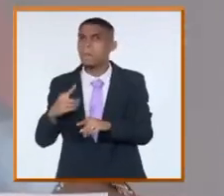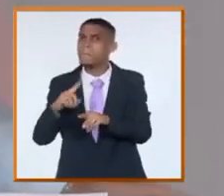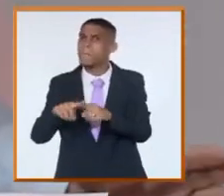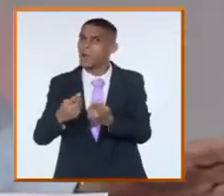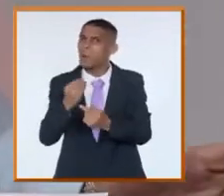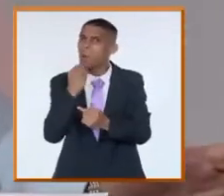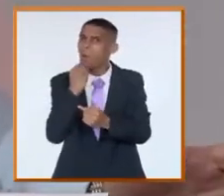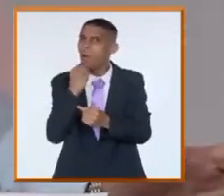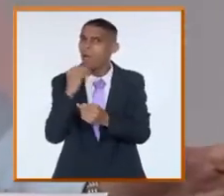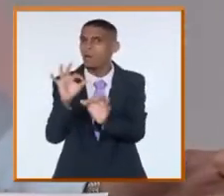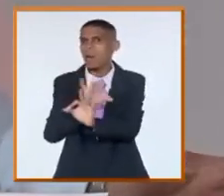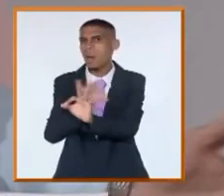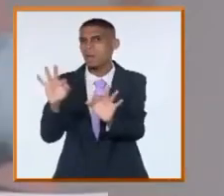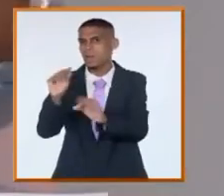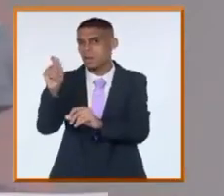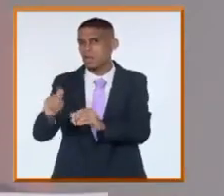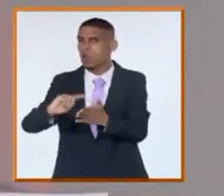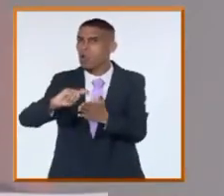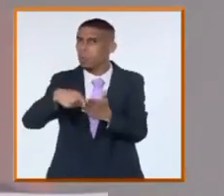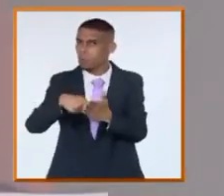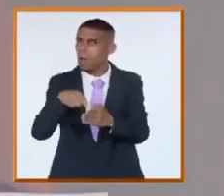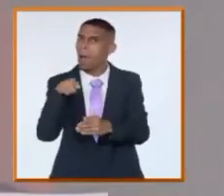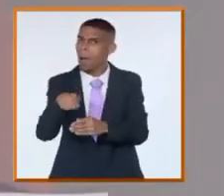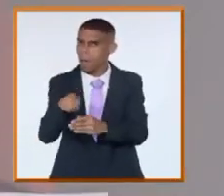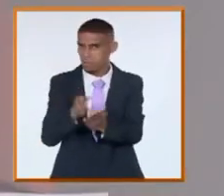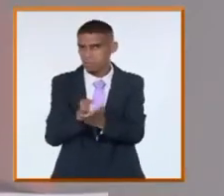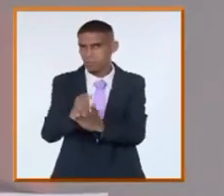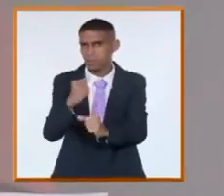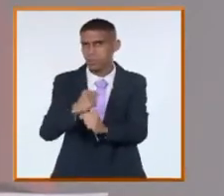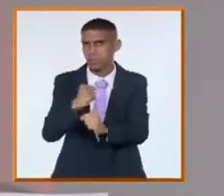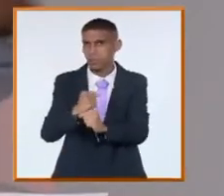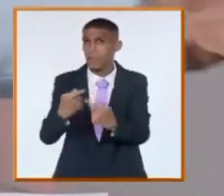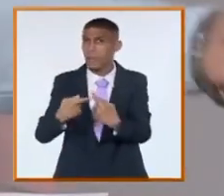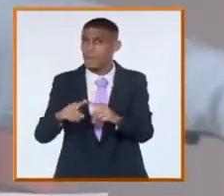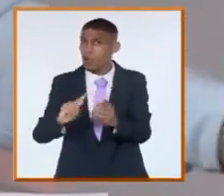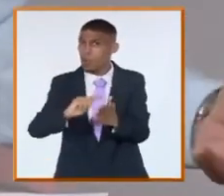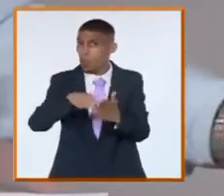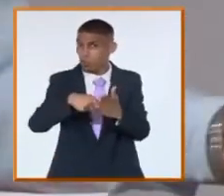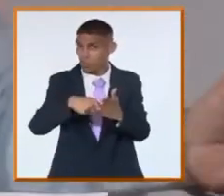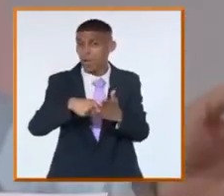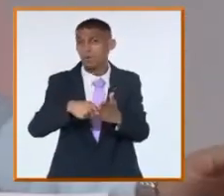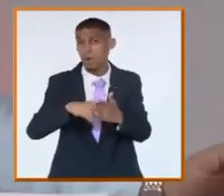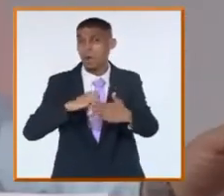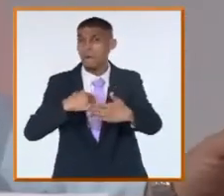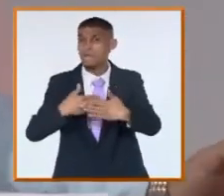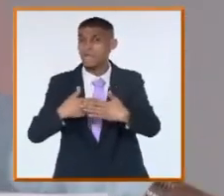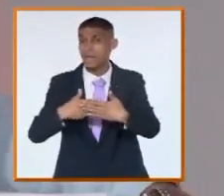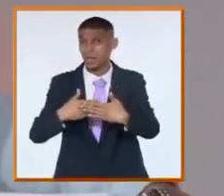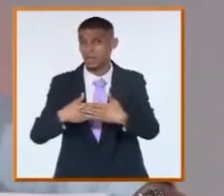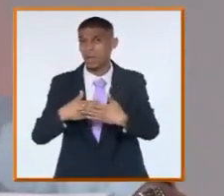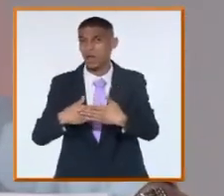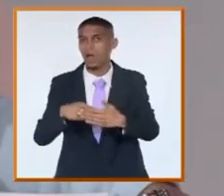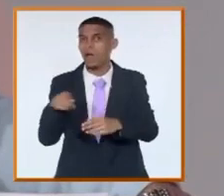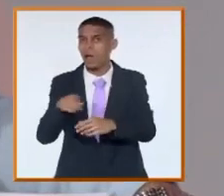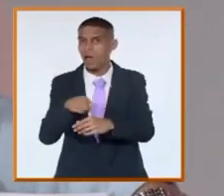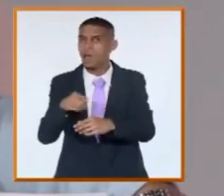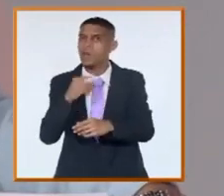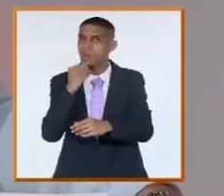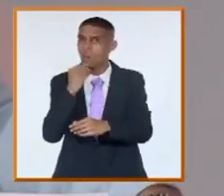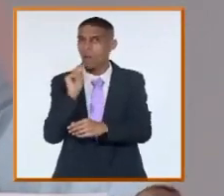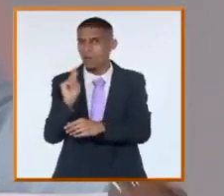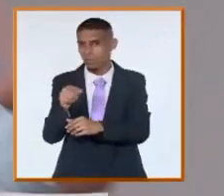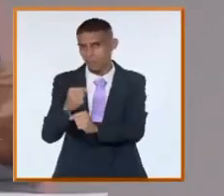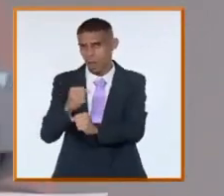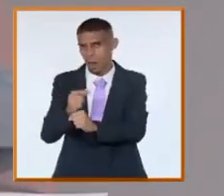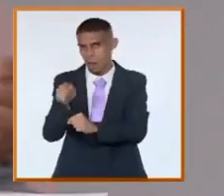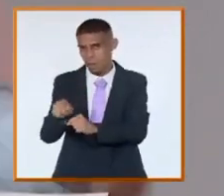especialidades de la forma de gestión no Estatal pero está contratado por una empresa constructora y utilizamos los sistemas presupuestarios que están